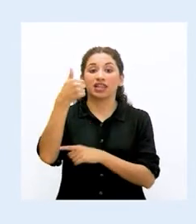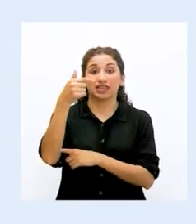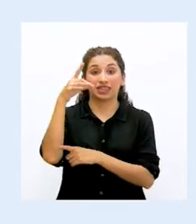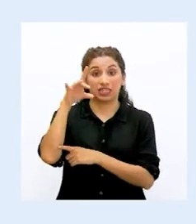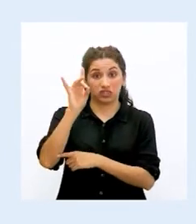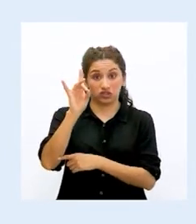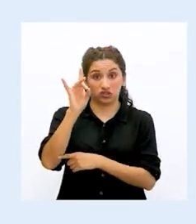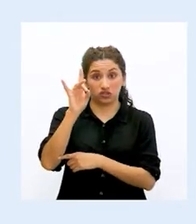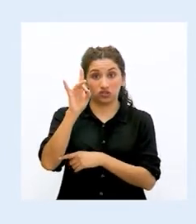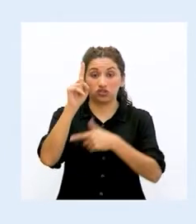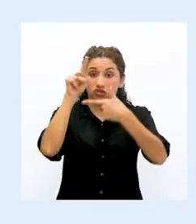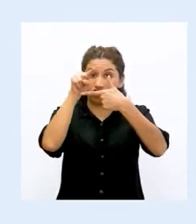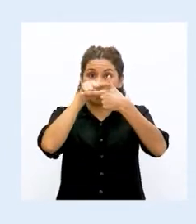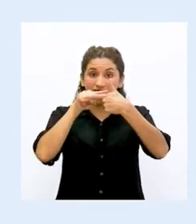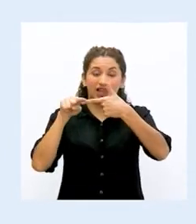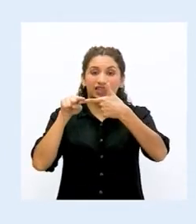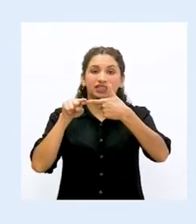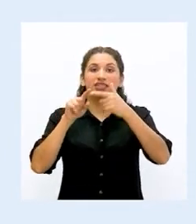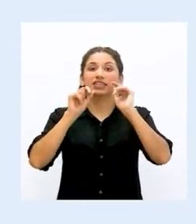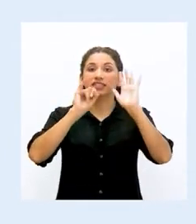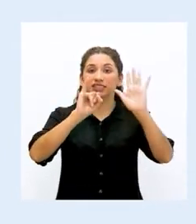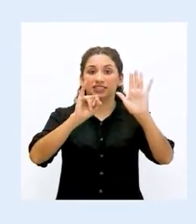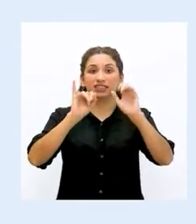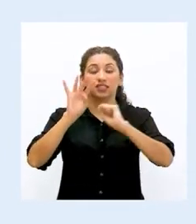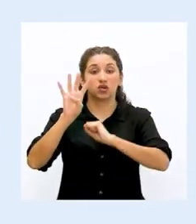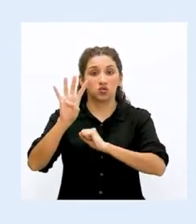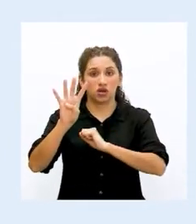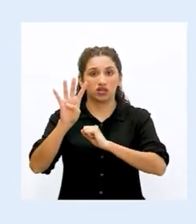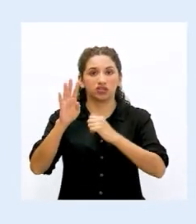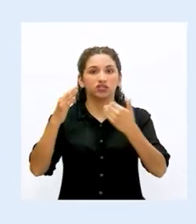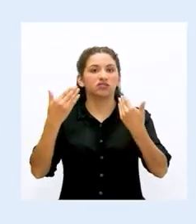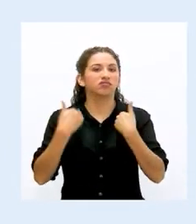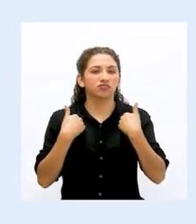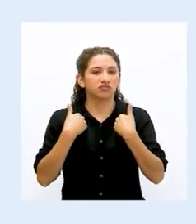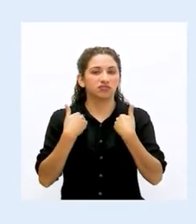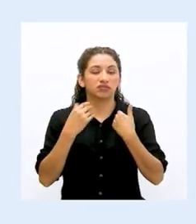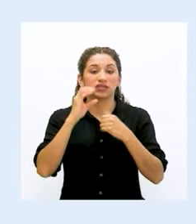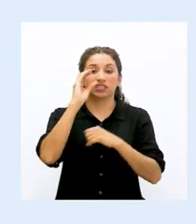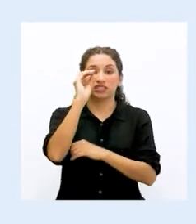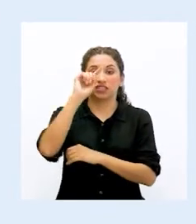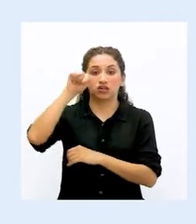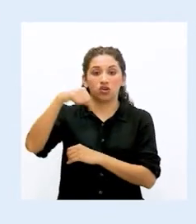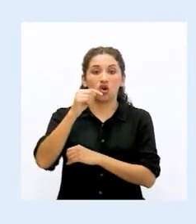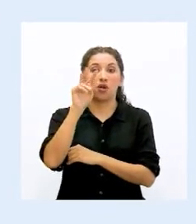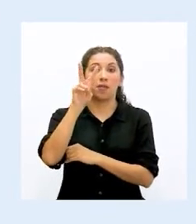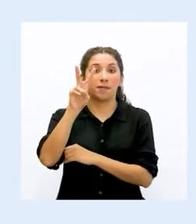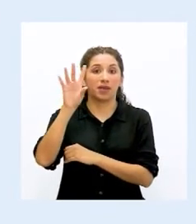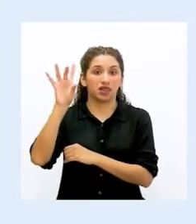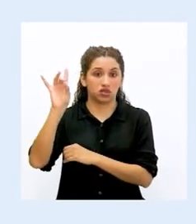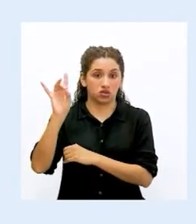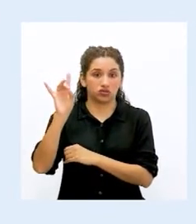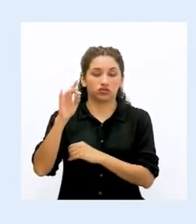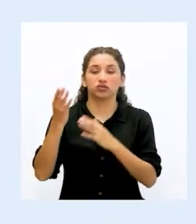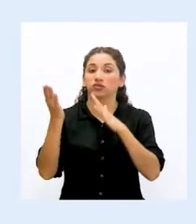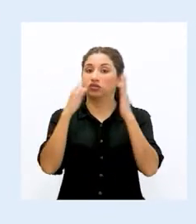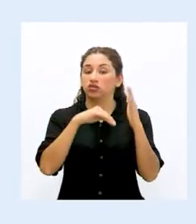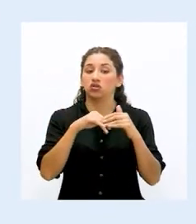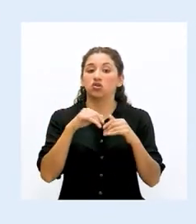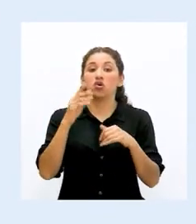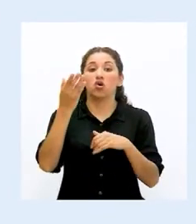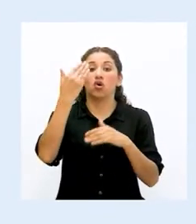total de datos, que es 64. Obtenemos 0,28. Para la opción